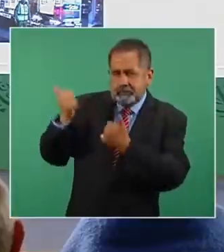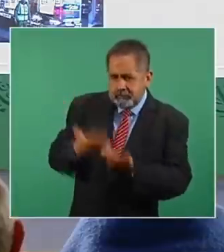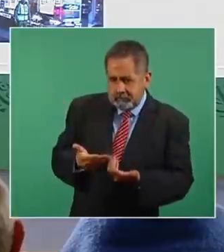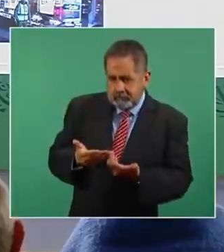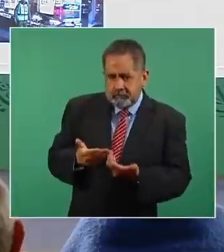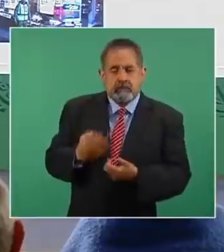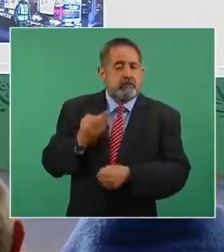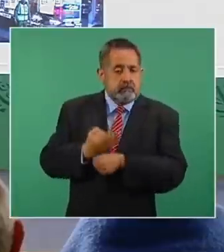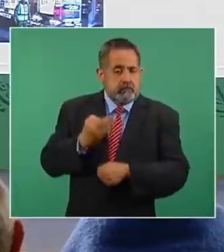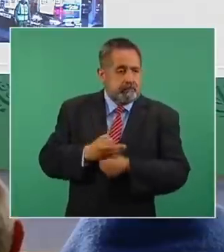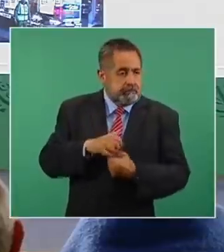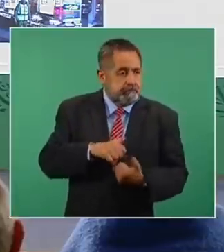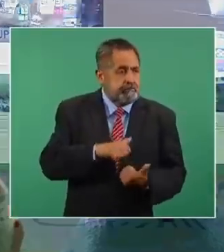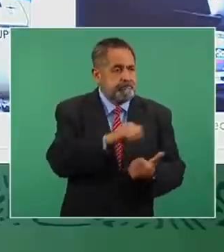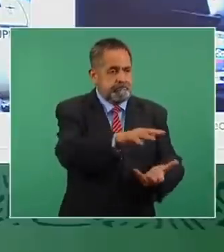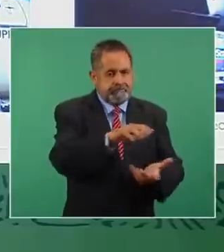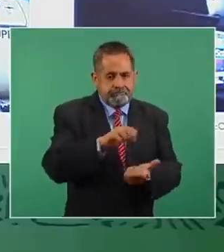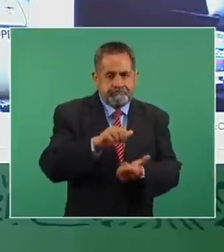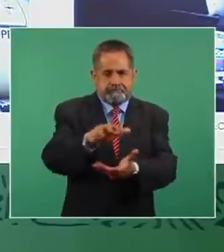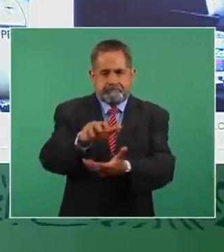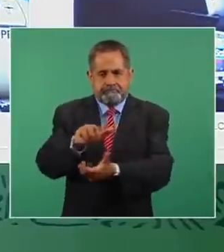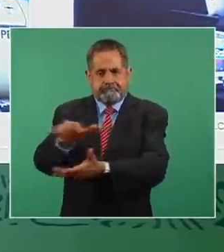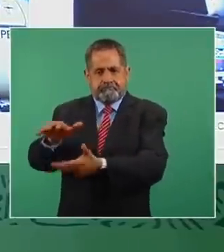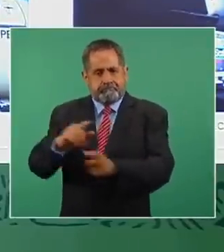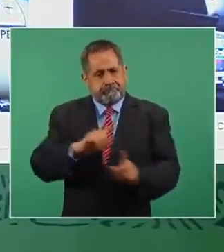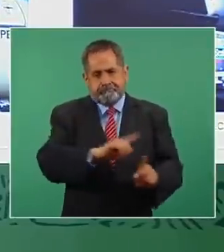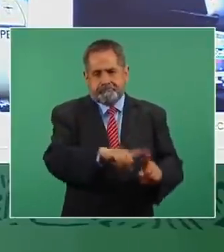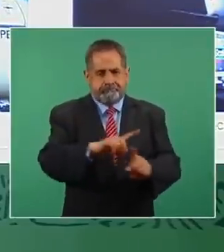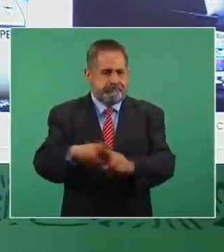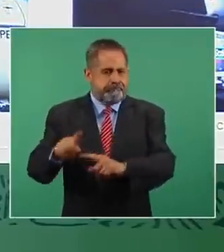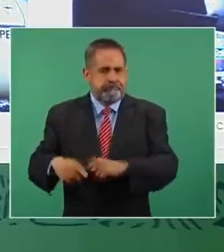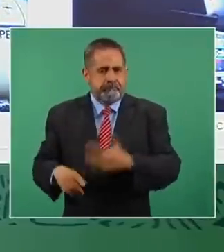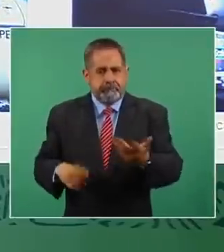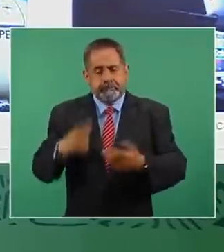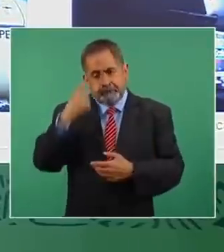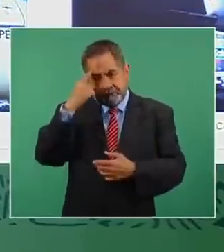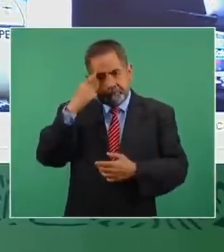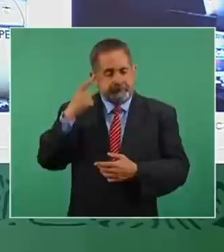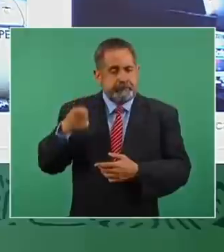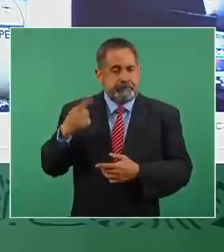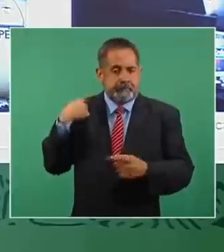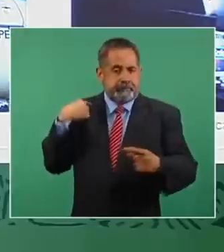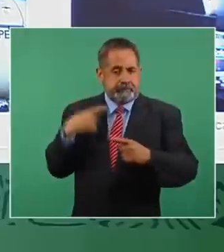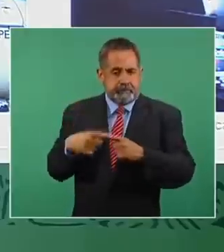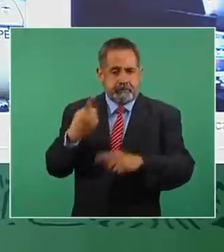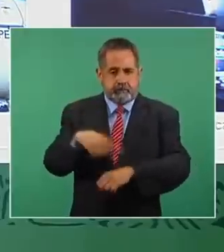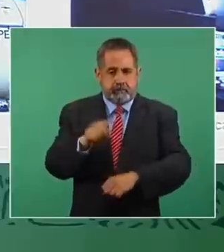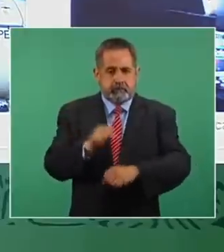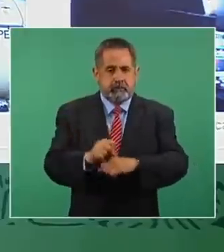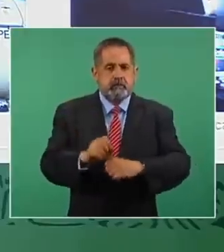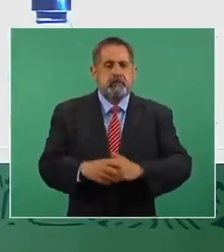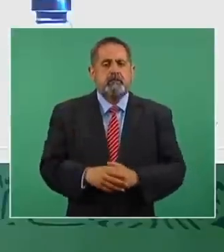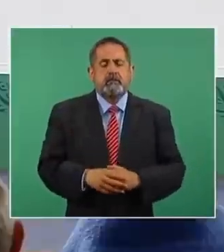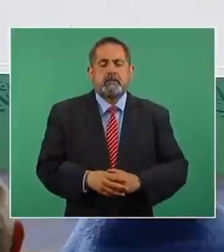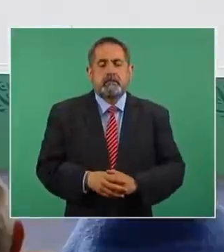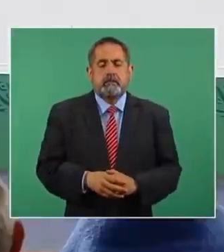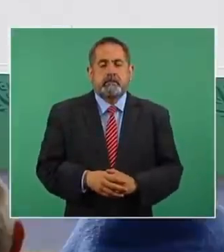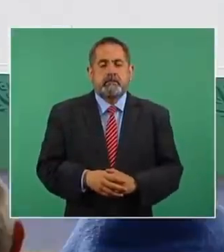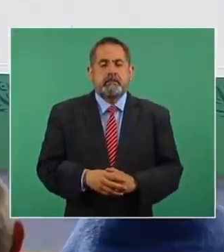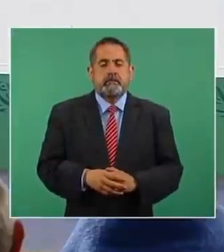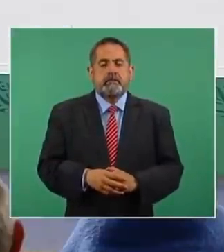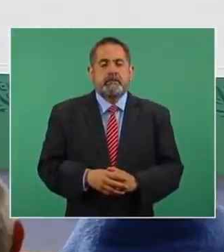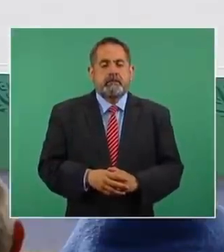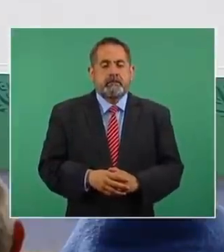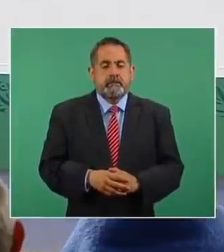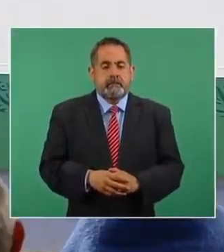Pero ya están en vías D. Entonces, esto lo que se recibió, nada más para que lo tengamos en mente a lo largo de la semana. La siguiente, por favor.